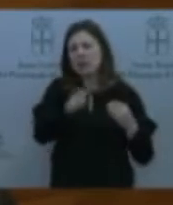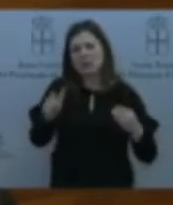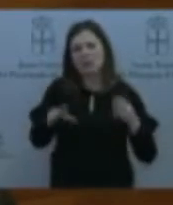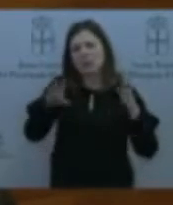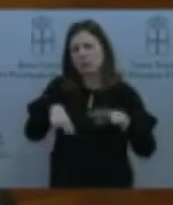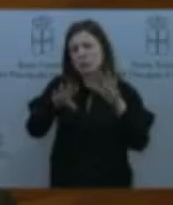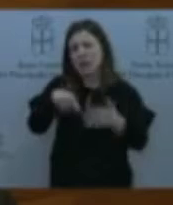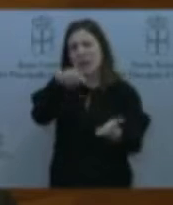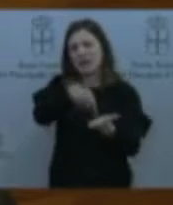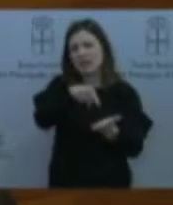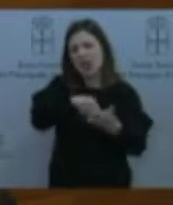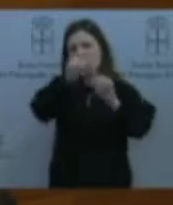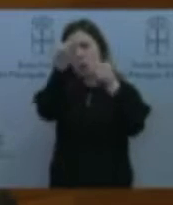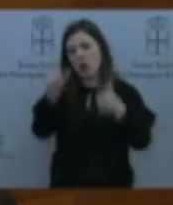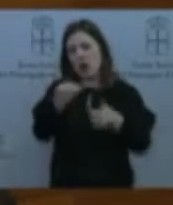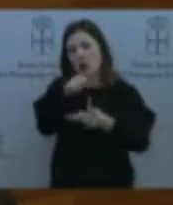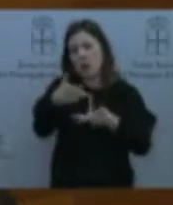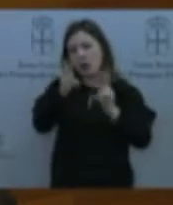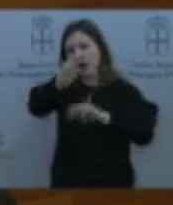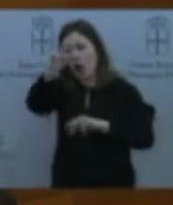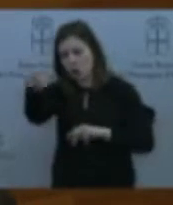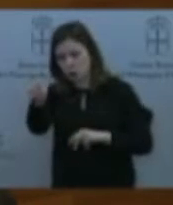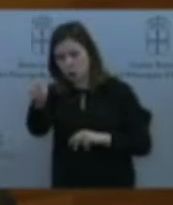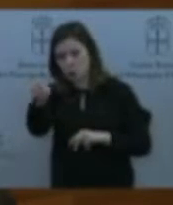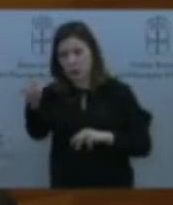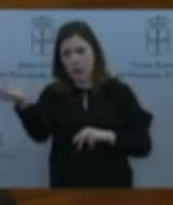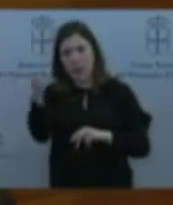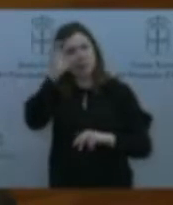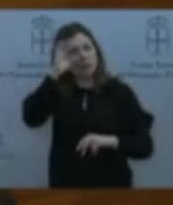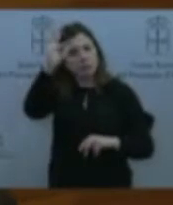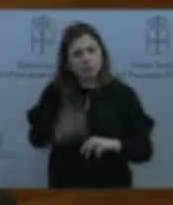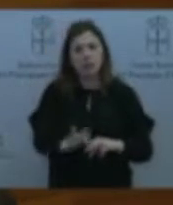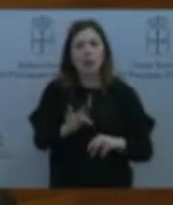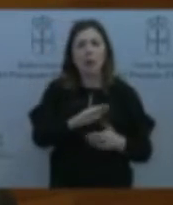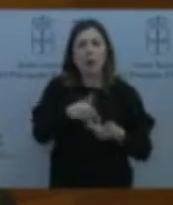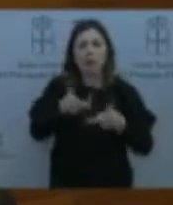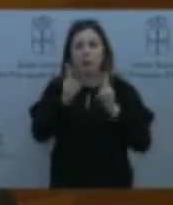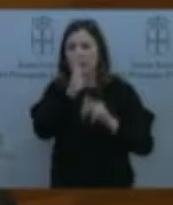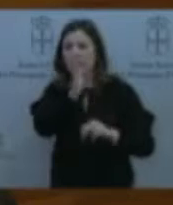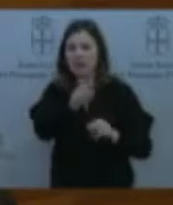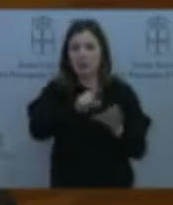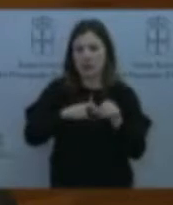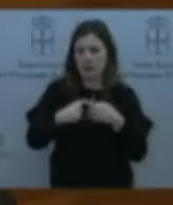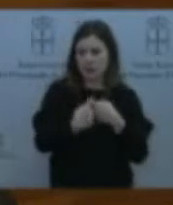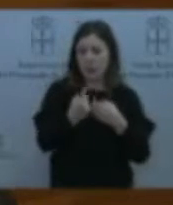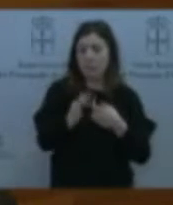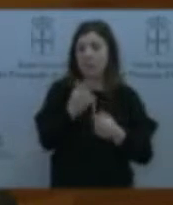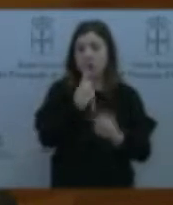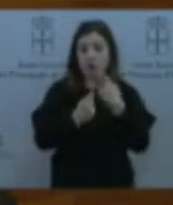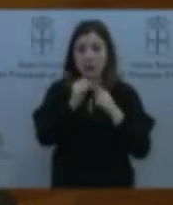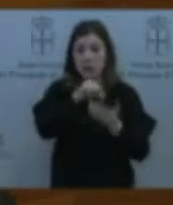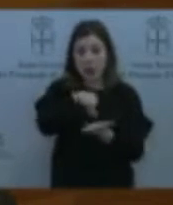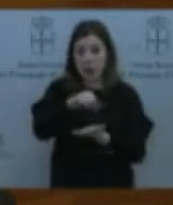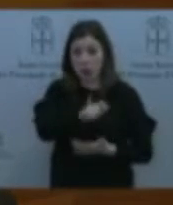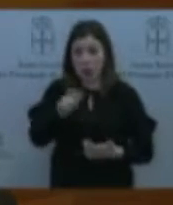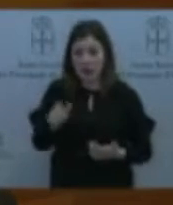se les escuchase. Una democracia directa, una democracia participativa, que incluía consultas ciudadanas, leyes electorales justos y, sobre todo, que la crisis no la